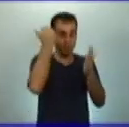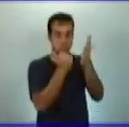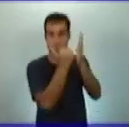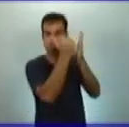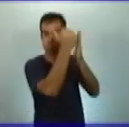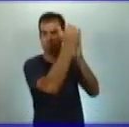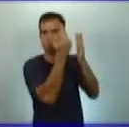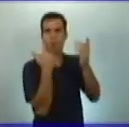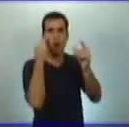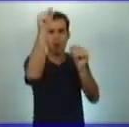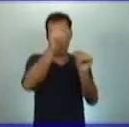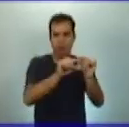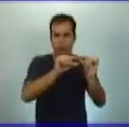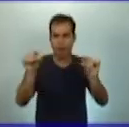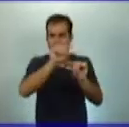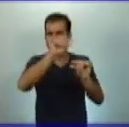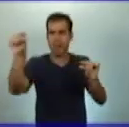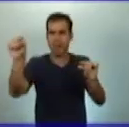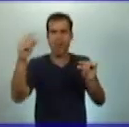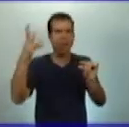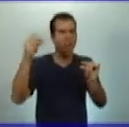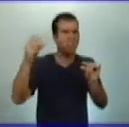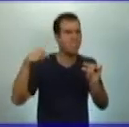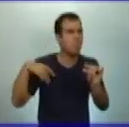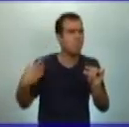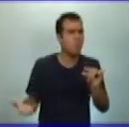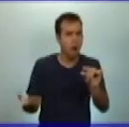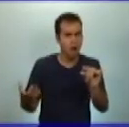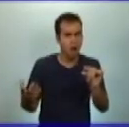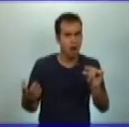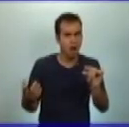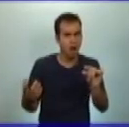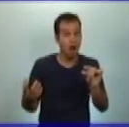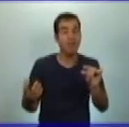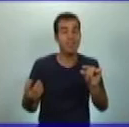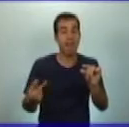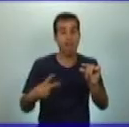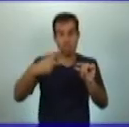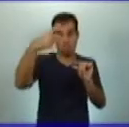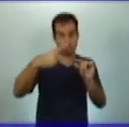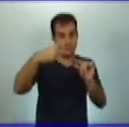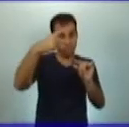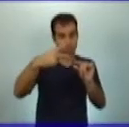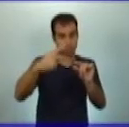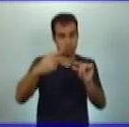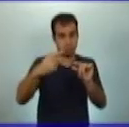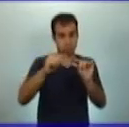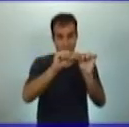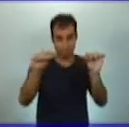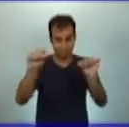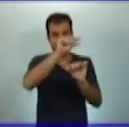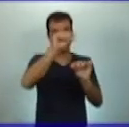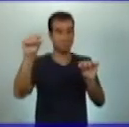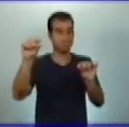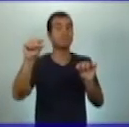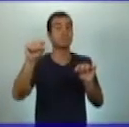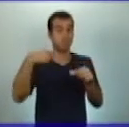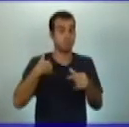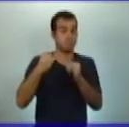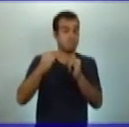representado? ¿Cuántos niveles de energía tiene el átomo de oxígeno? Tiene 2 niveles de energía y les informo que el